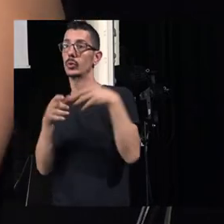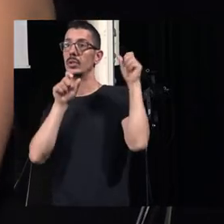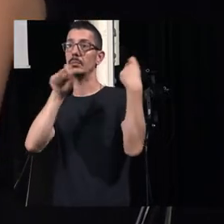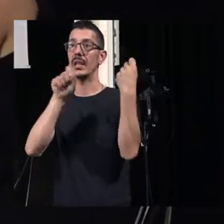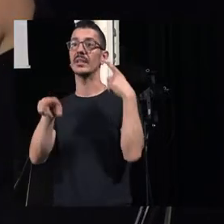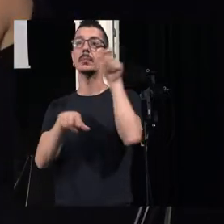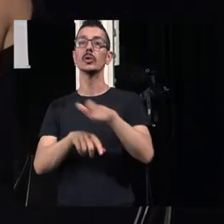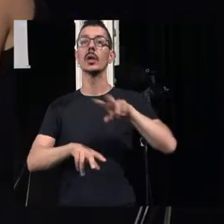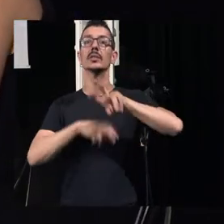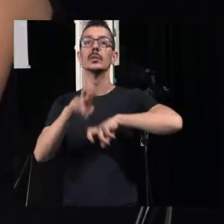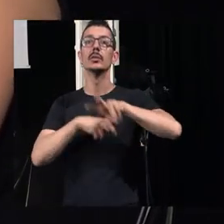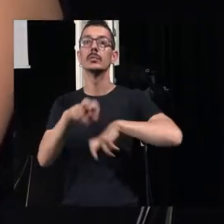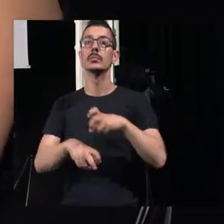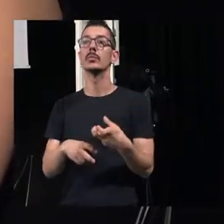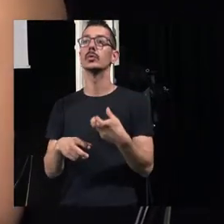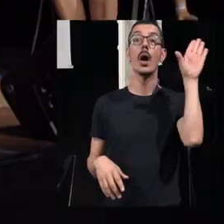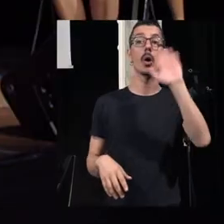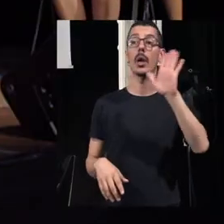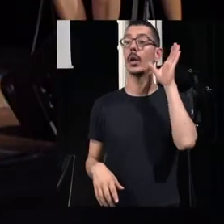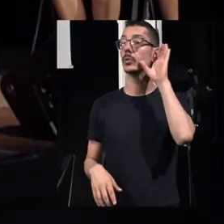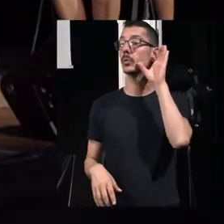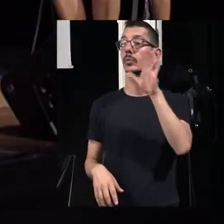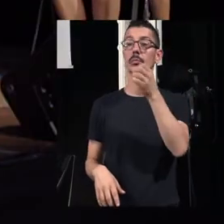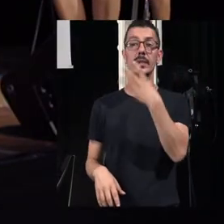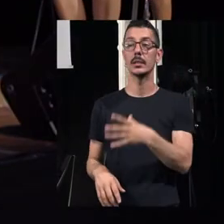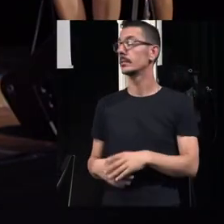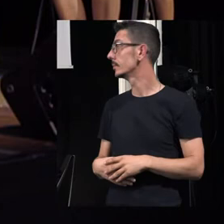Adelante, Marisela. Hola.